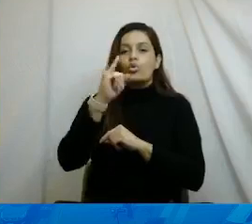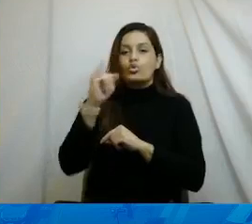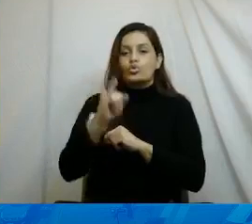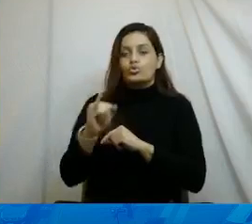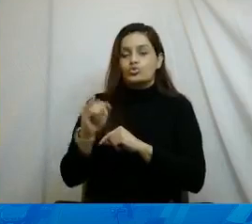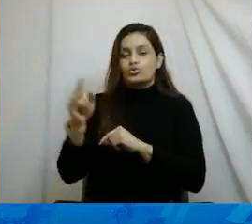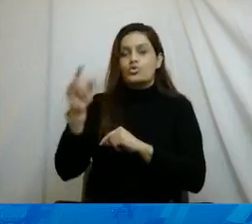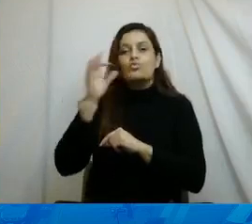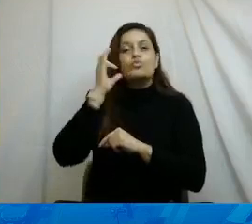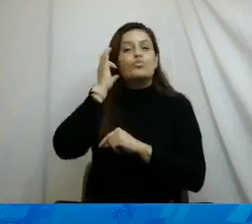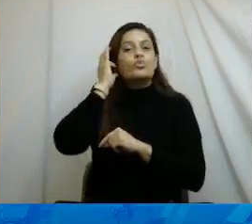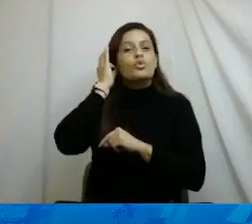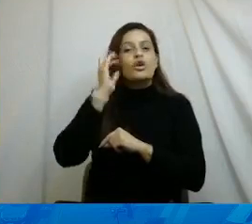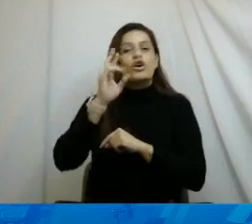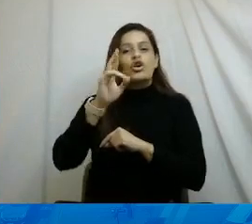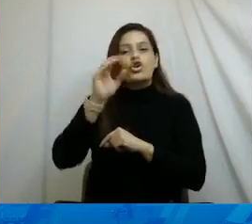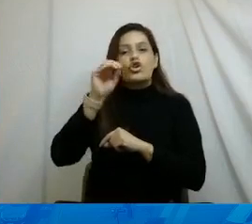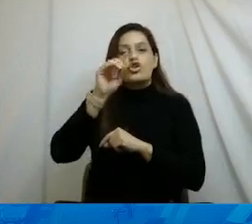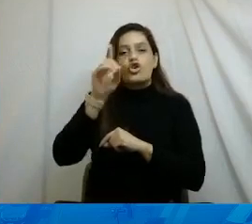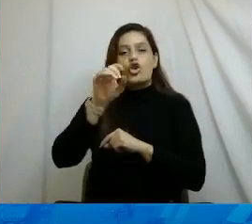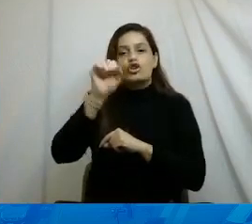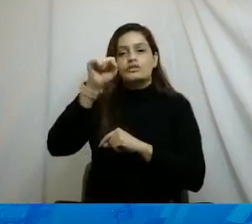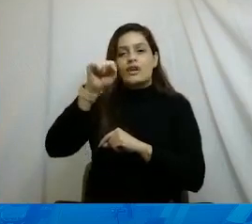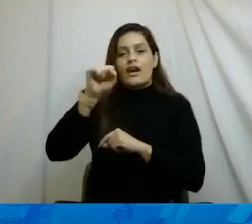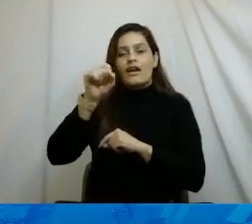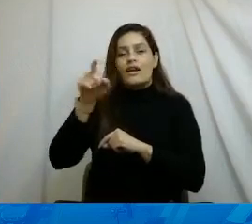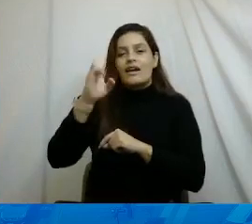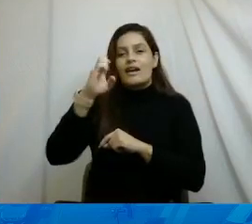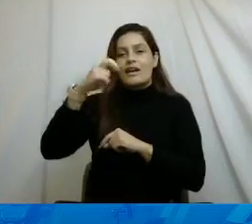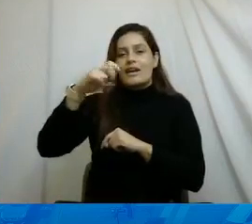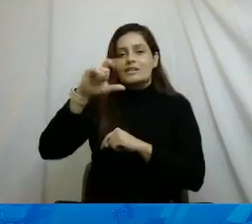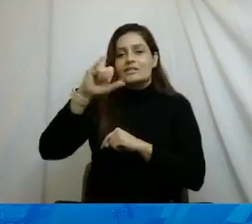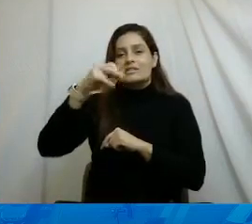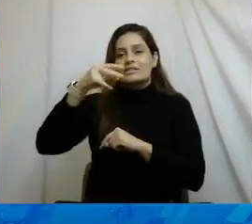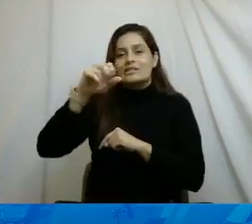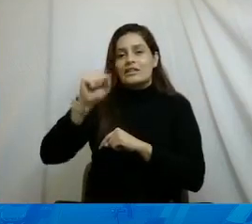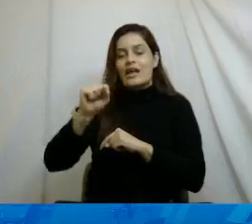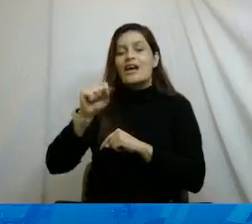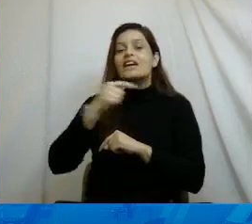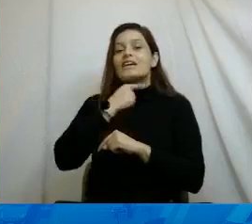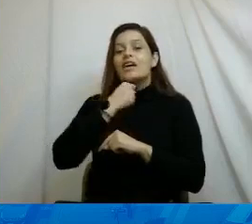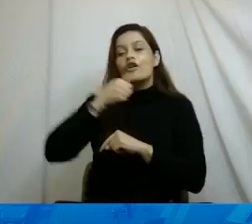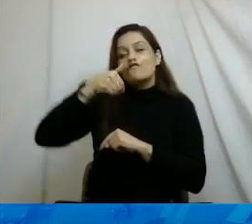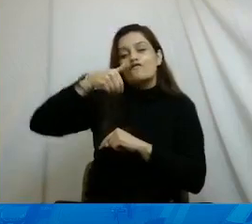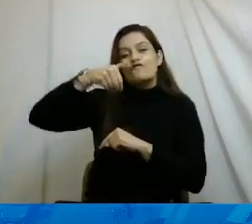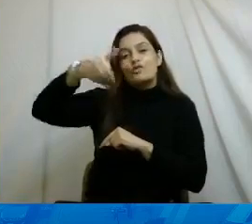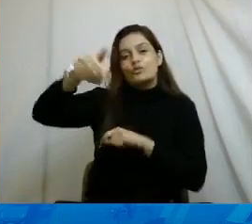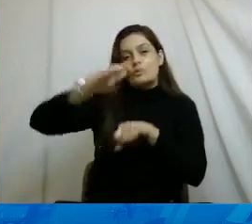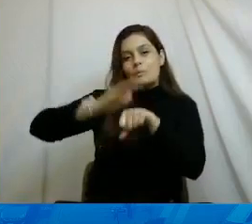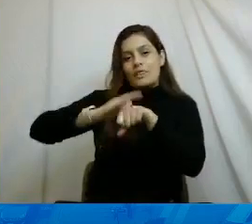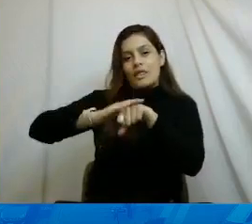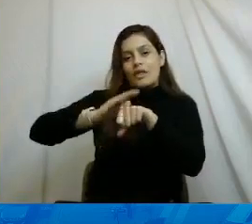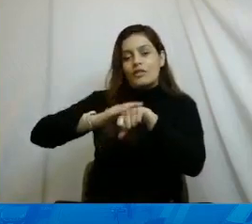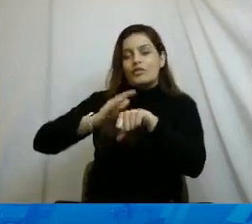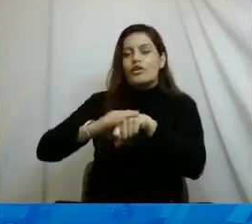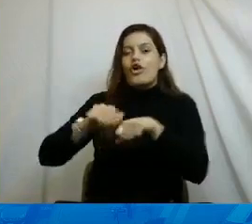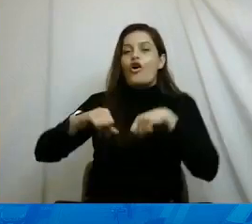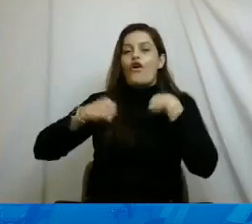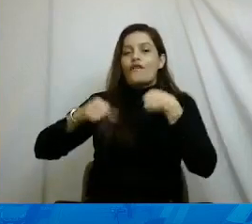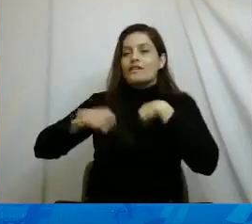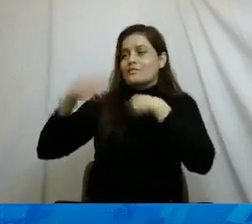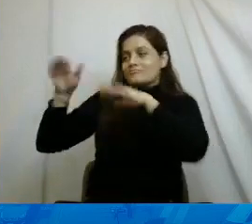administración un bus de transporte para realizar viaje con niños y jóvenes del barrio, un viaje, por cierto, educativo y a la vez